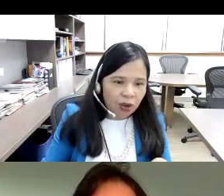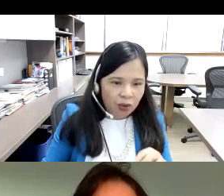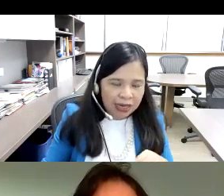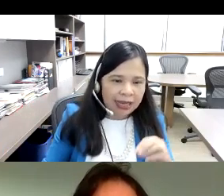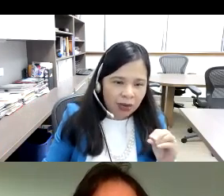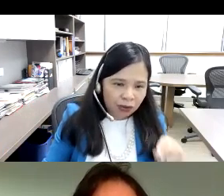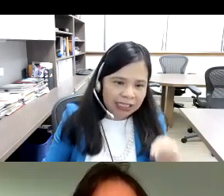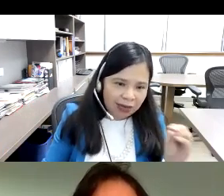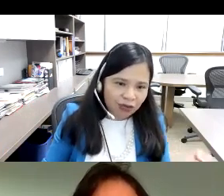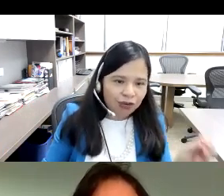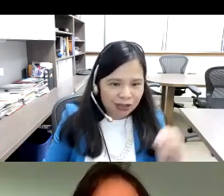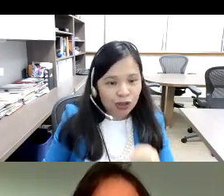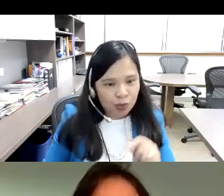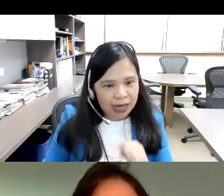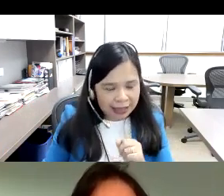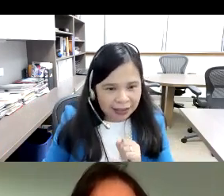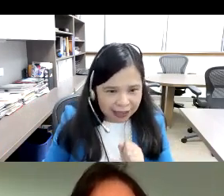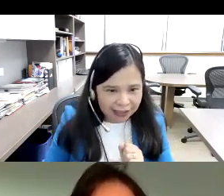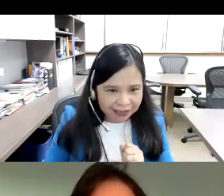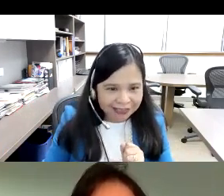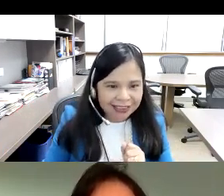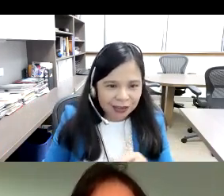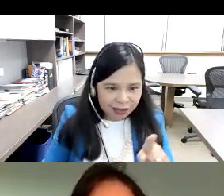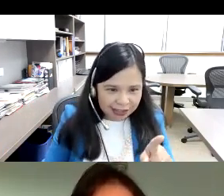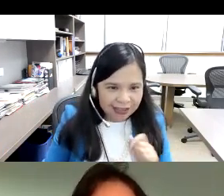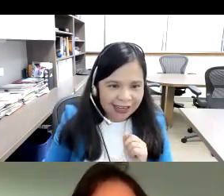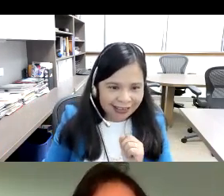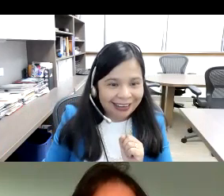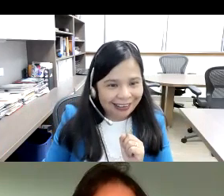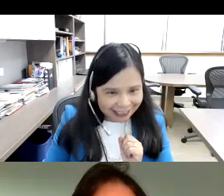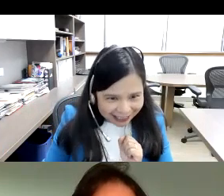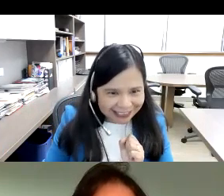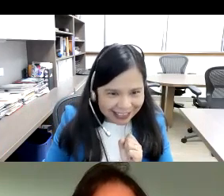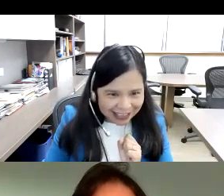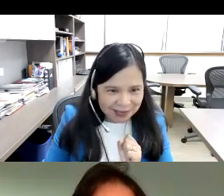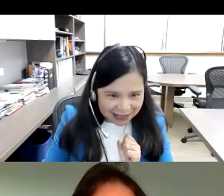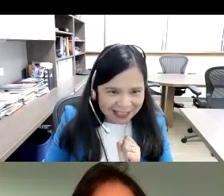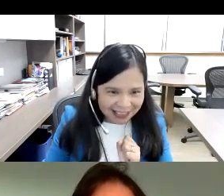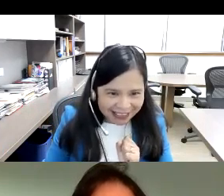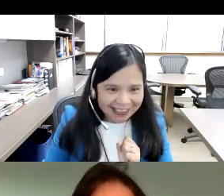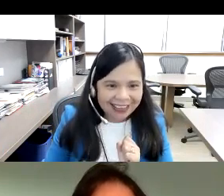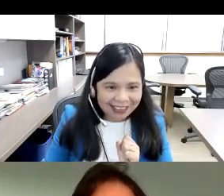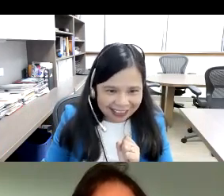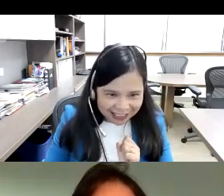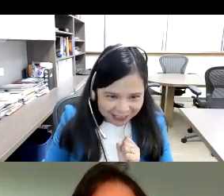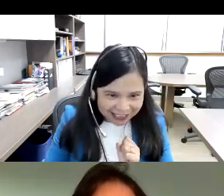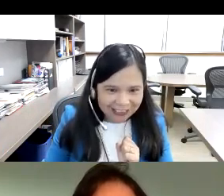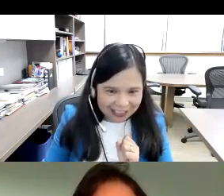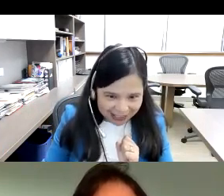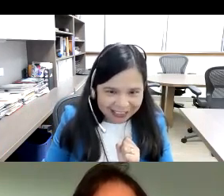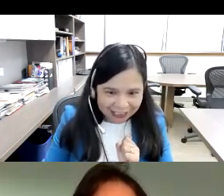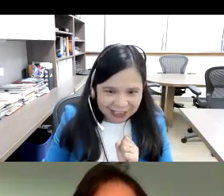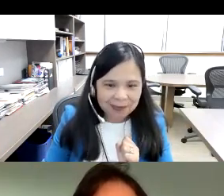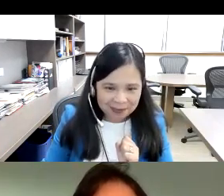todos, cuando reciban su información los puedan identificar. Entonces, en Argentina sería el número de